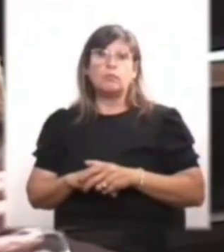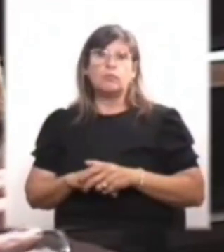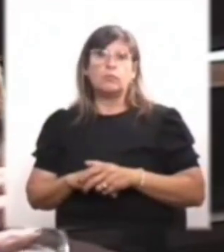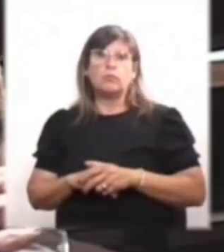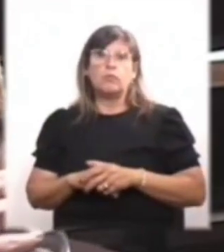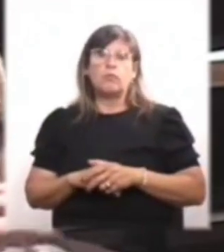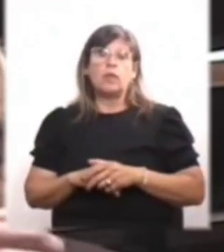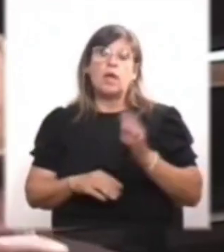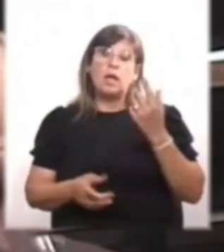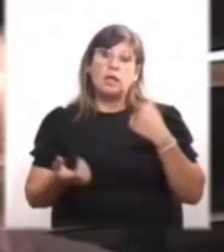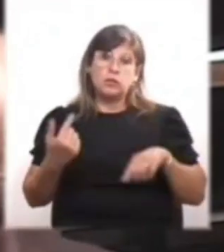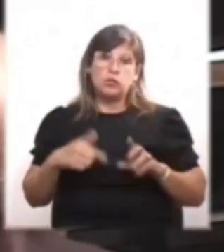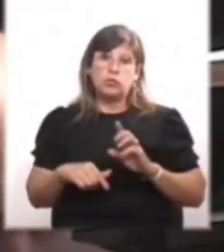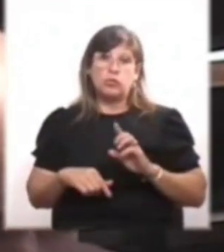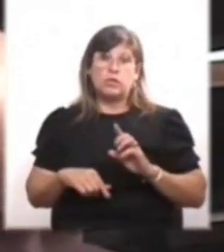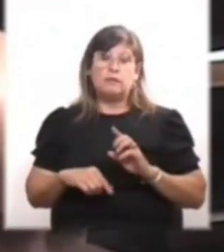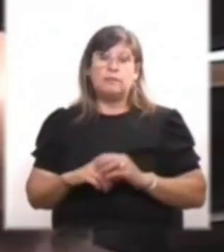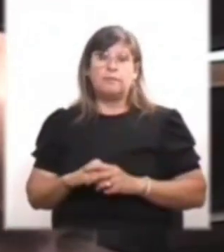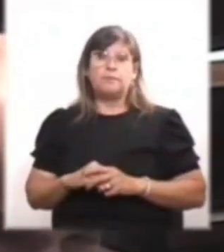Es decir que